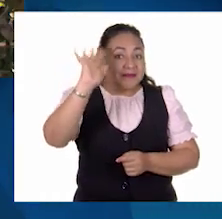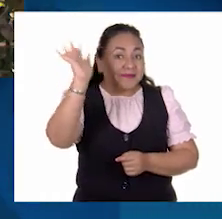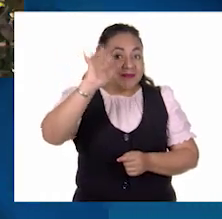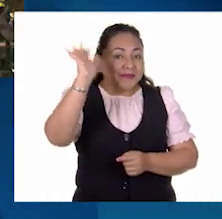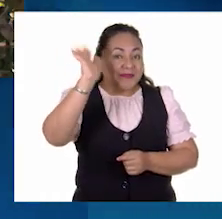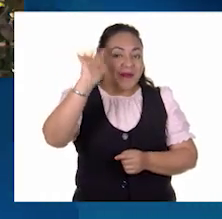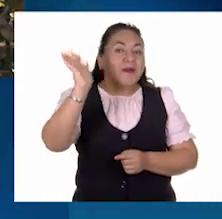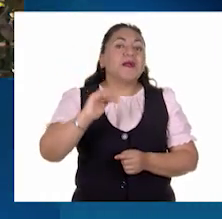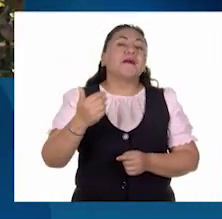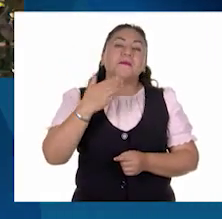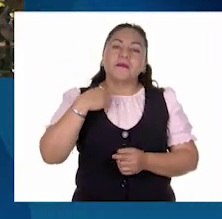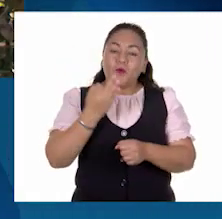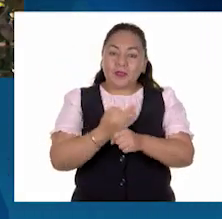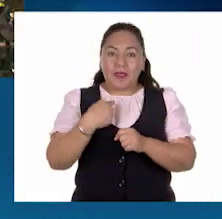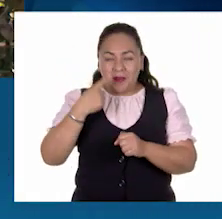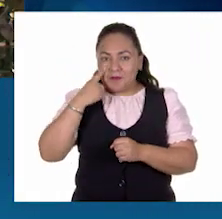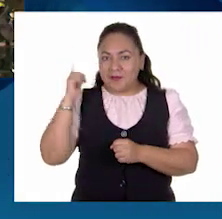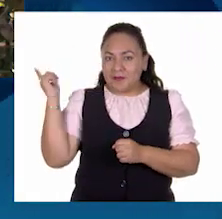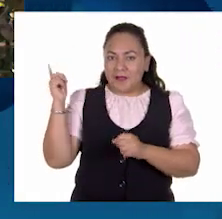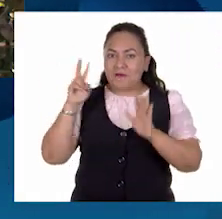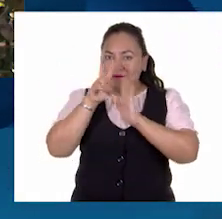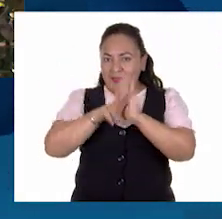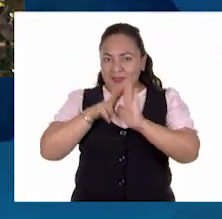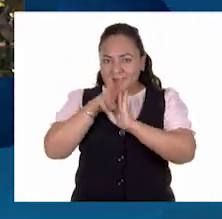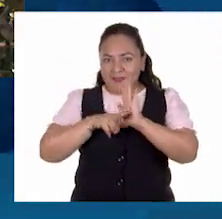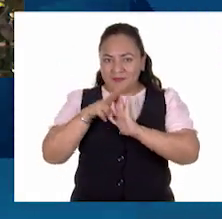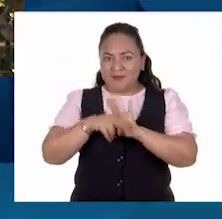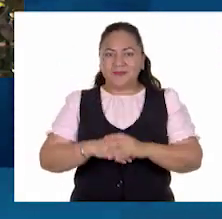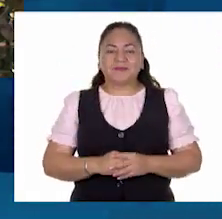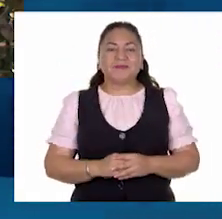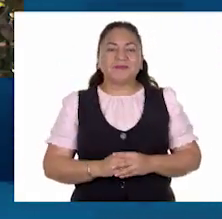¡Hola! Vamos a ver el siguiente video.